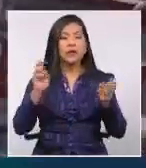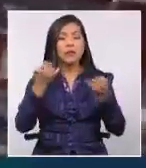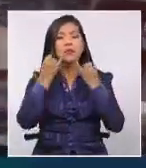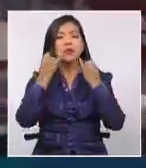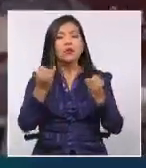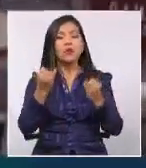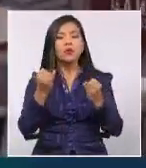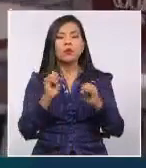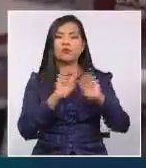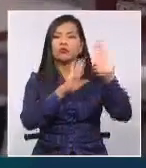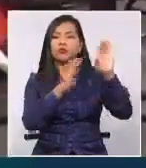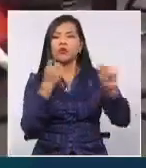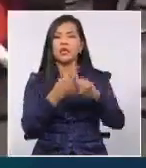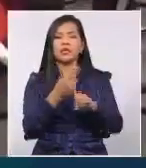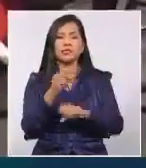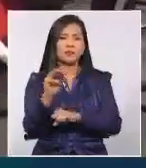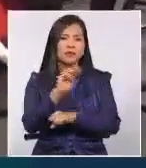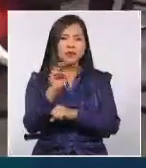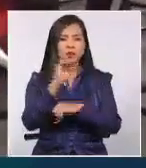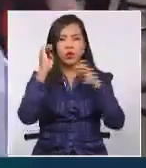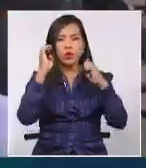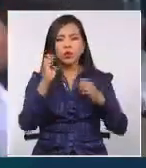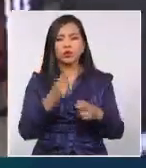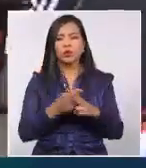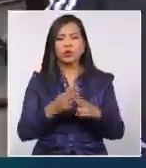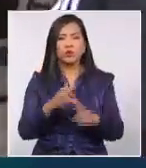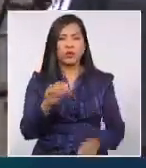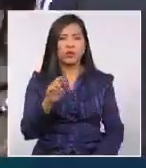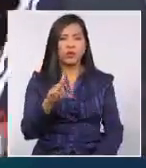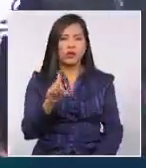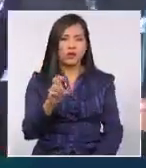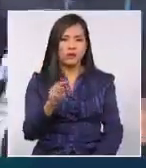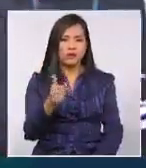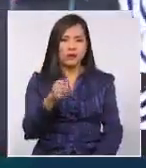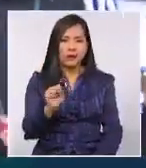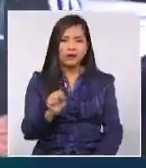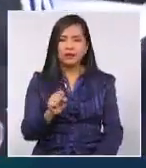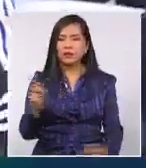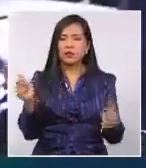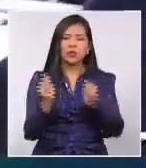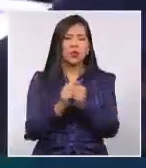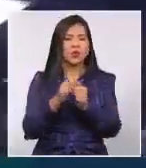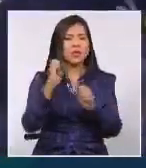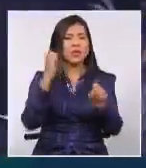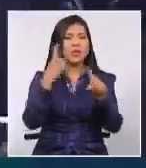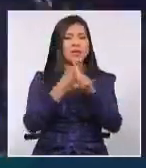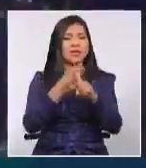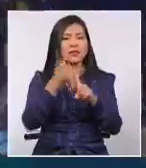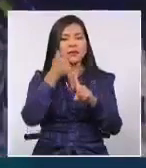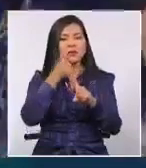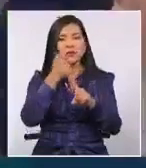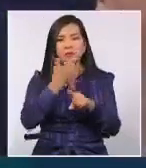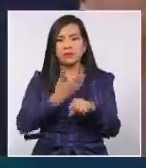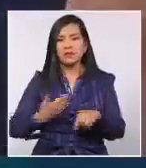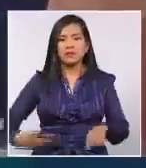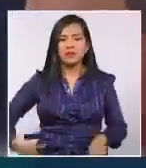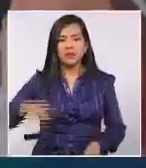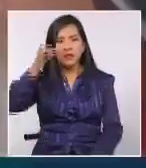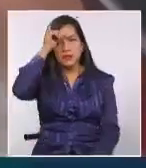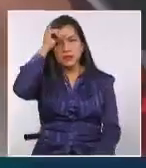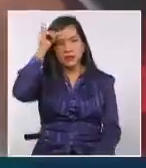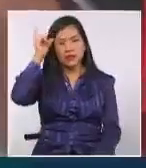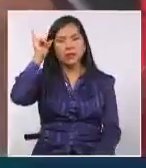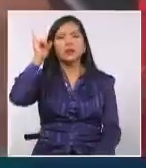por el exministro de Educación del régimen de Áñez, Víctor Hugo Cárdenas, quien quiso retractarse al señalar que también las labores